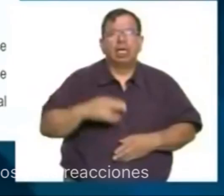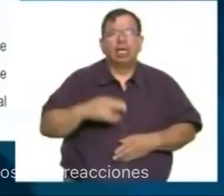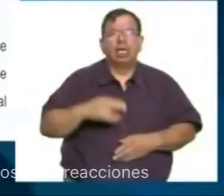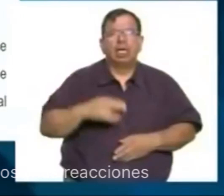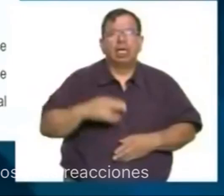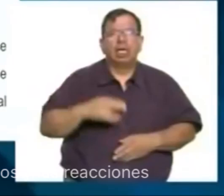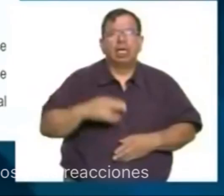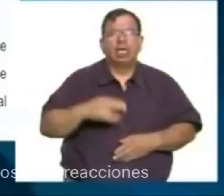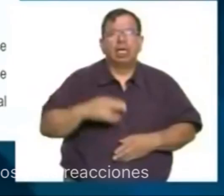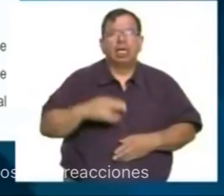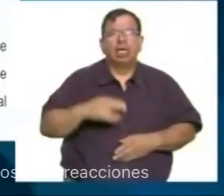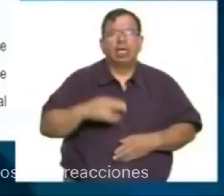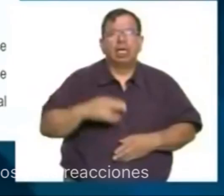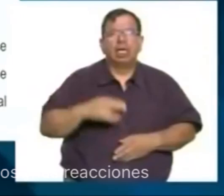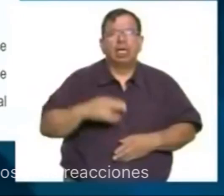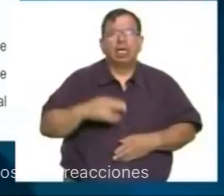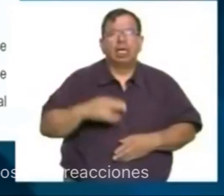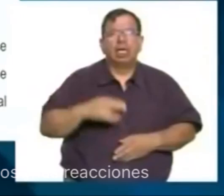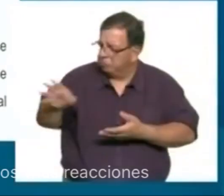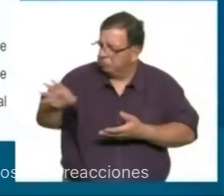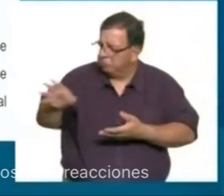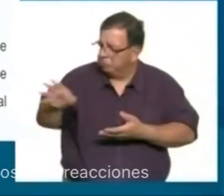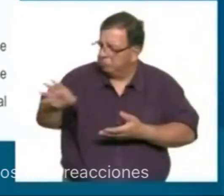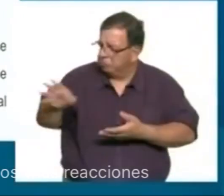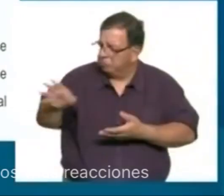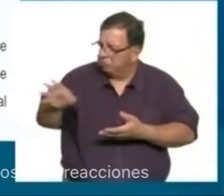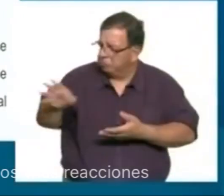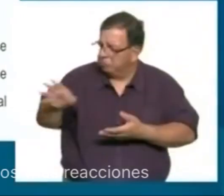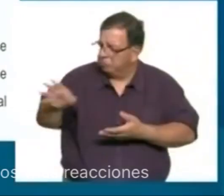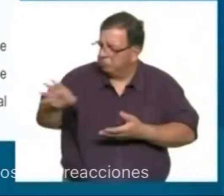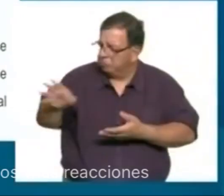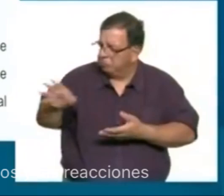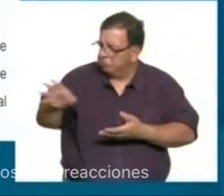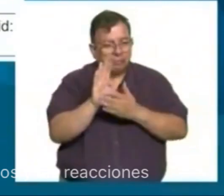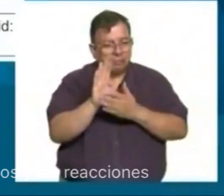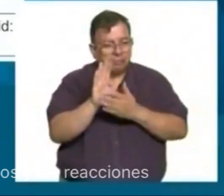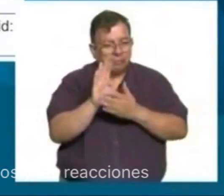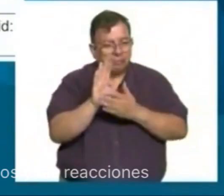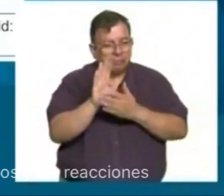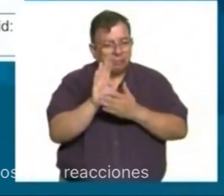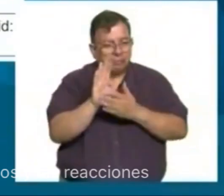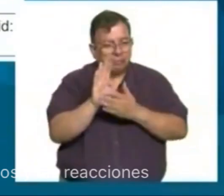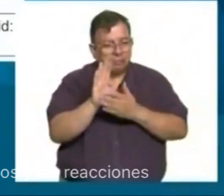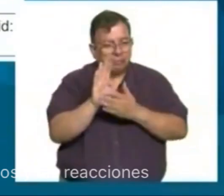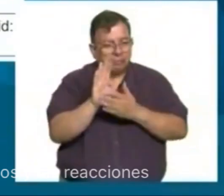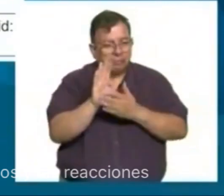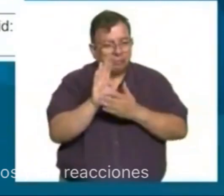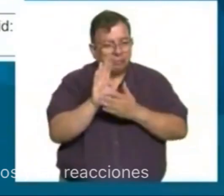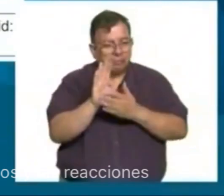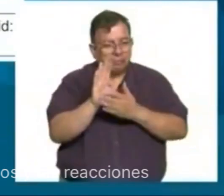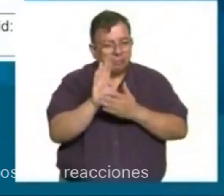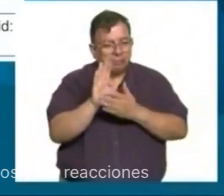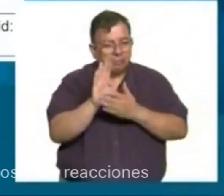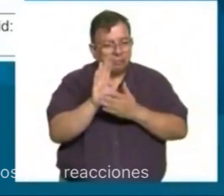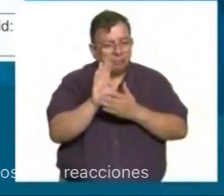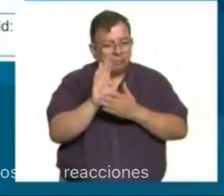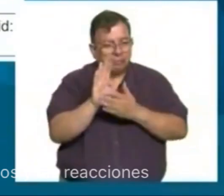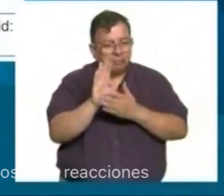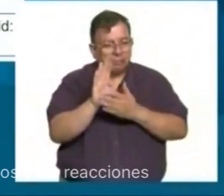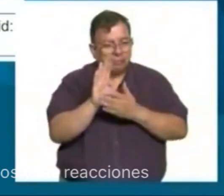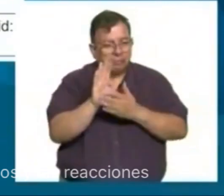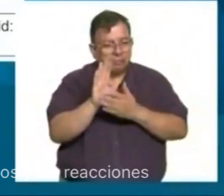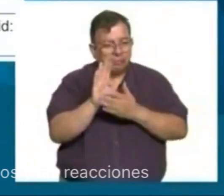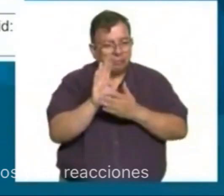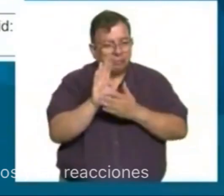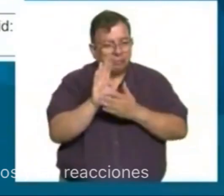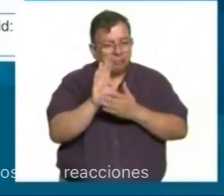madre la echó de la casa y fue a morir a un rincón del bosque. ¿Quién es el protagonista? Ese le da su nombre, da título al cuento. Más bien,